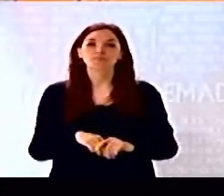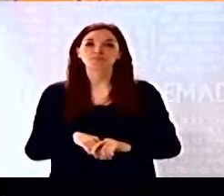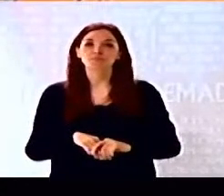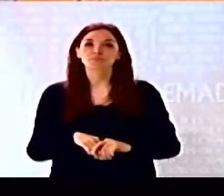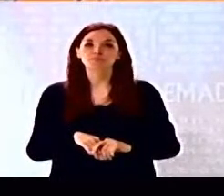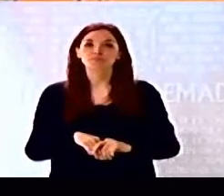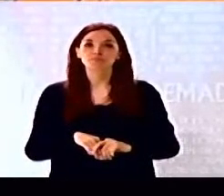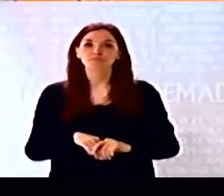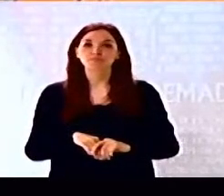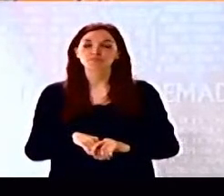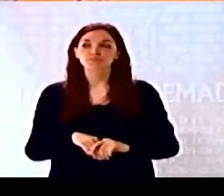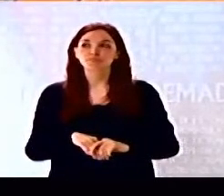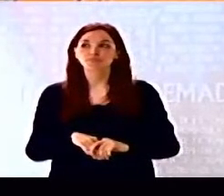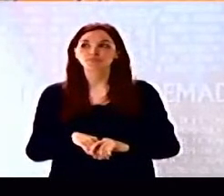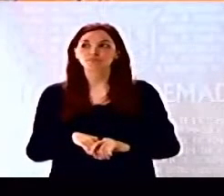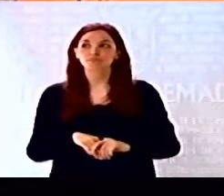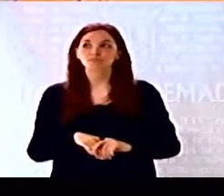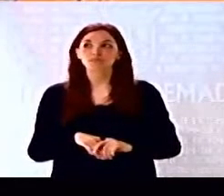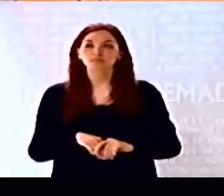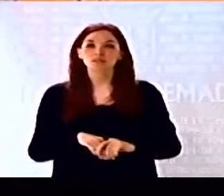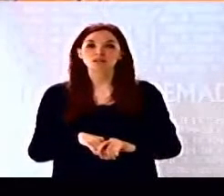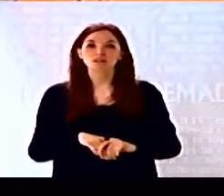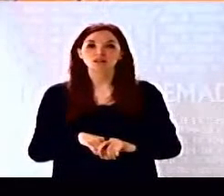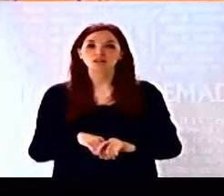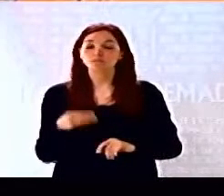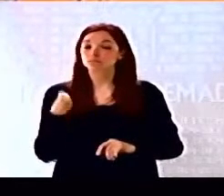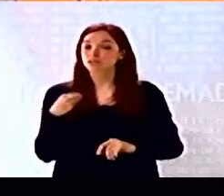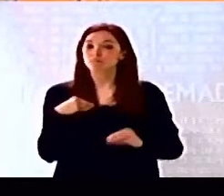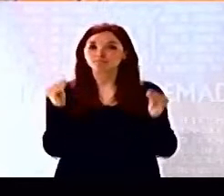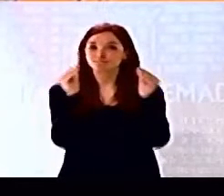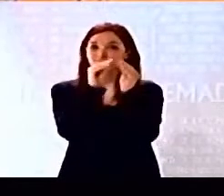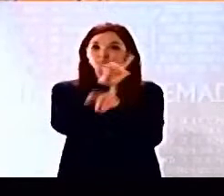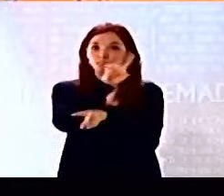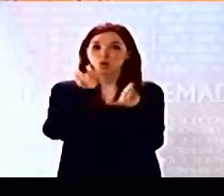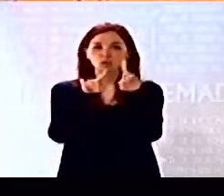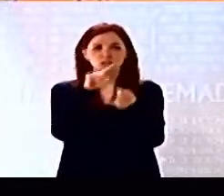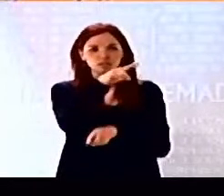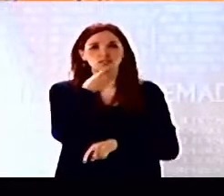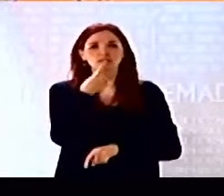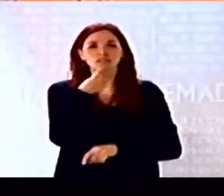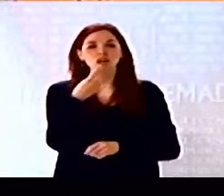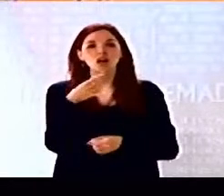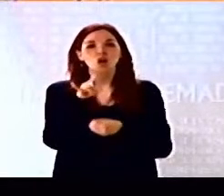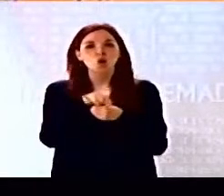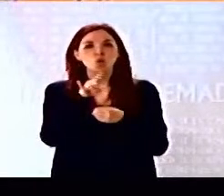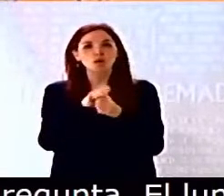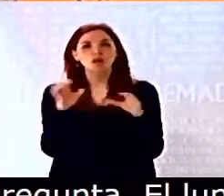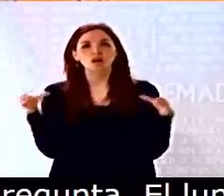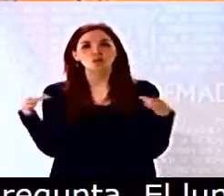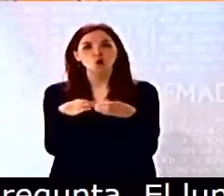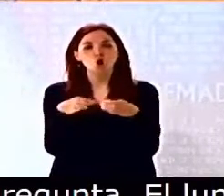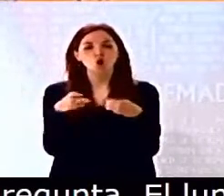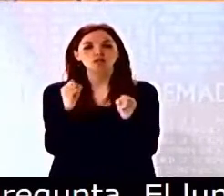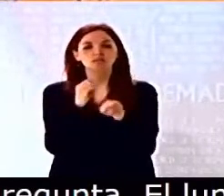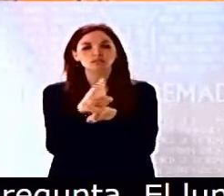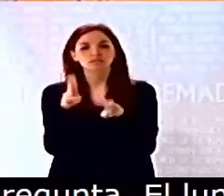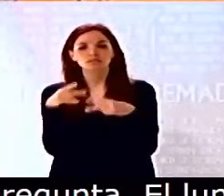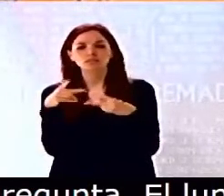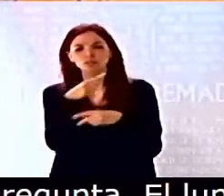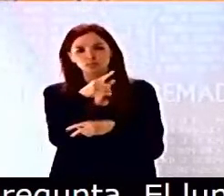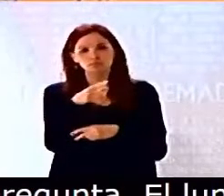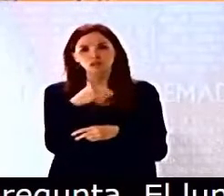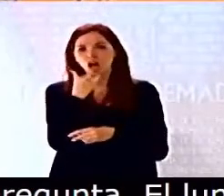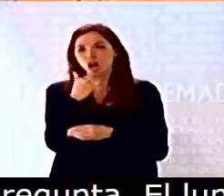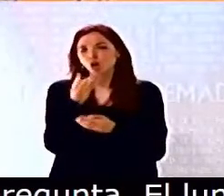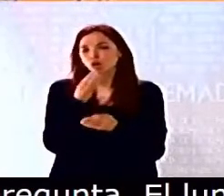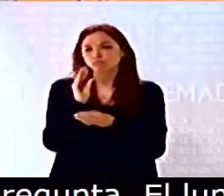Sí, simplemente ver eso. También nos hacían esa pregunta. ¿El lunes se va a reunir con los hosteleros? ¿Hay previsto algún tipo de ayudas o indemnización